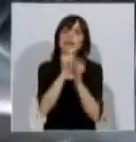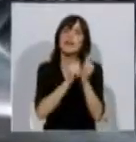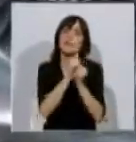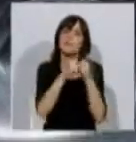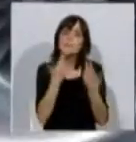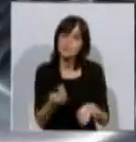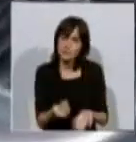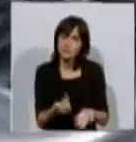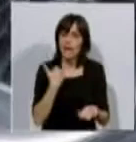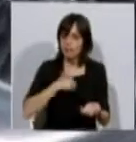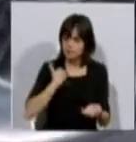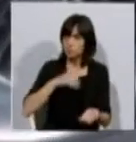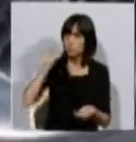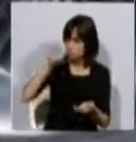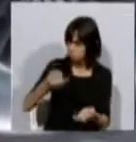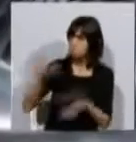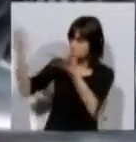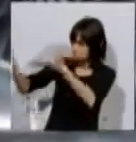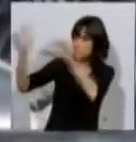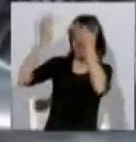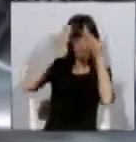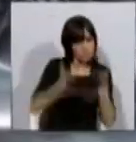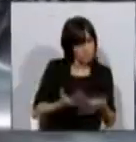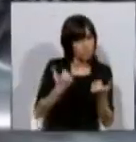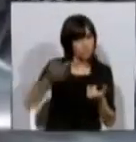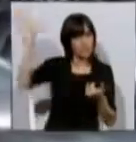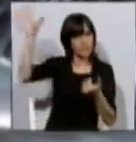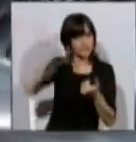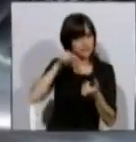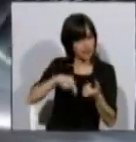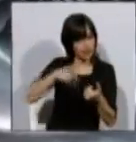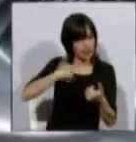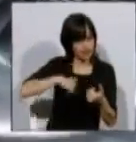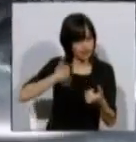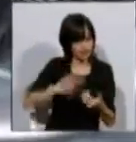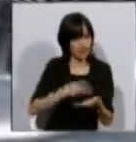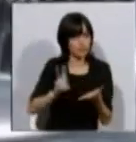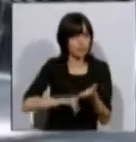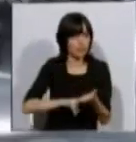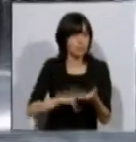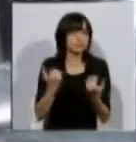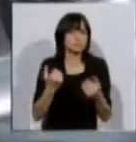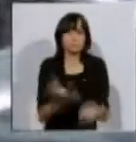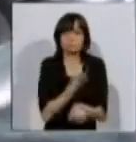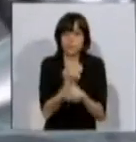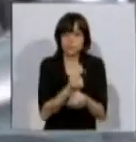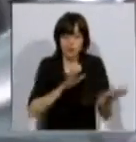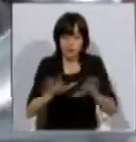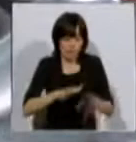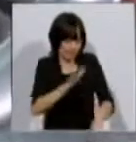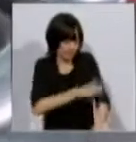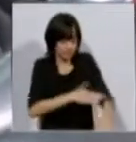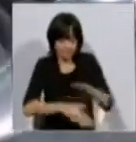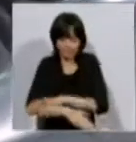se puso a disposición para poder transportar a esta persona que sufre de cuadriplegia, y lo que sí